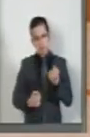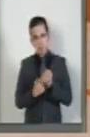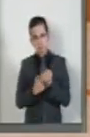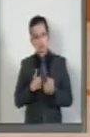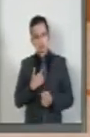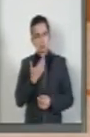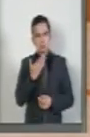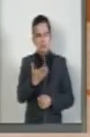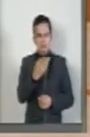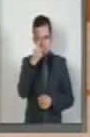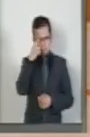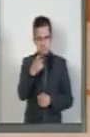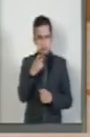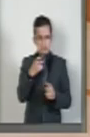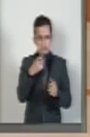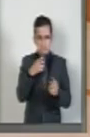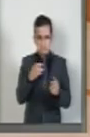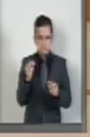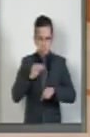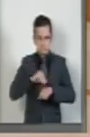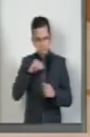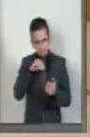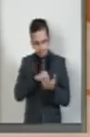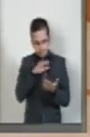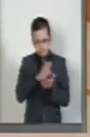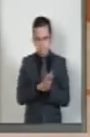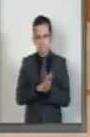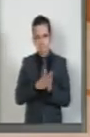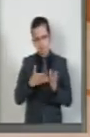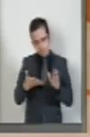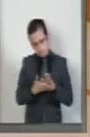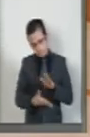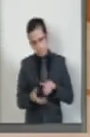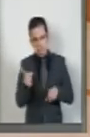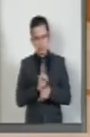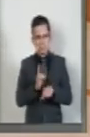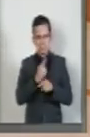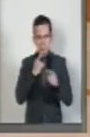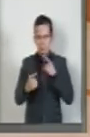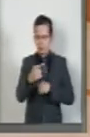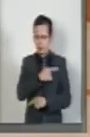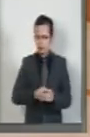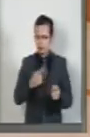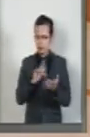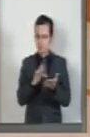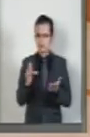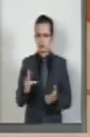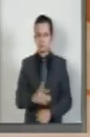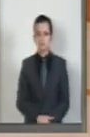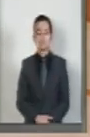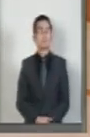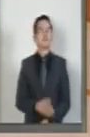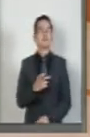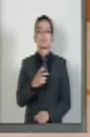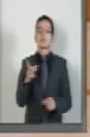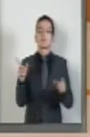se inscriba en el diario de los debates, en cuanto tal. Gracias. Por todo